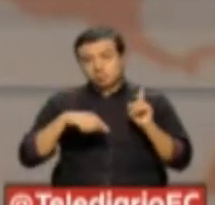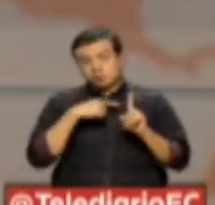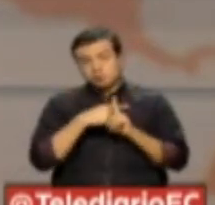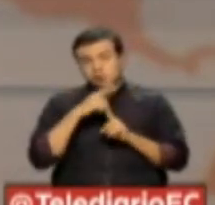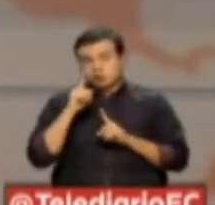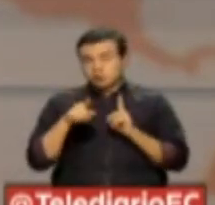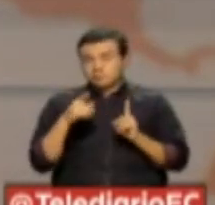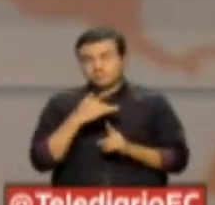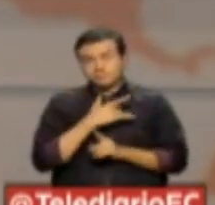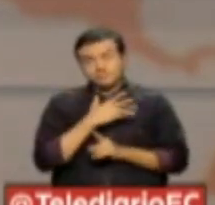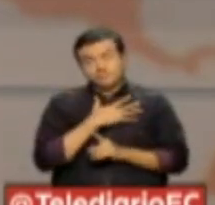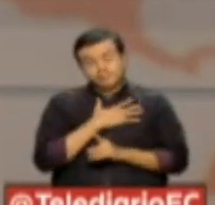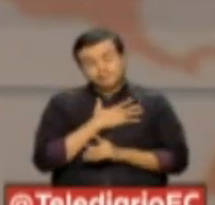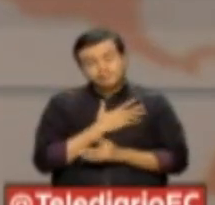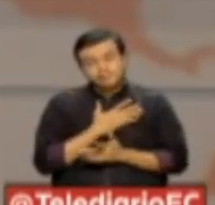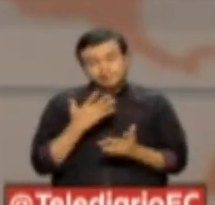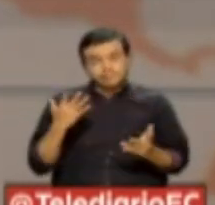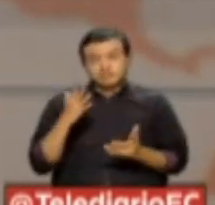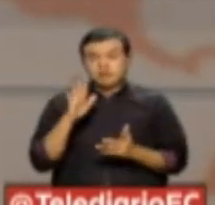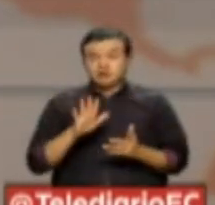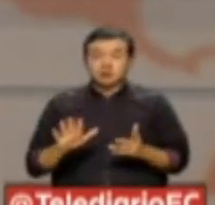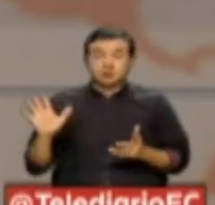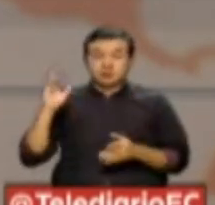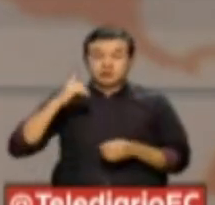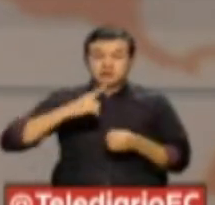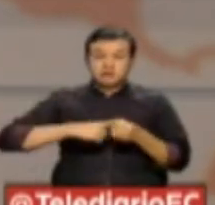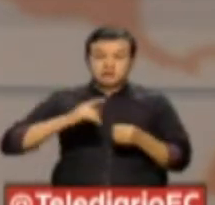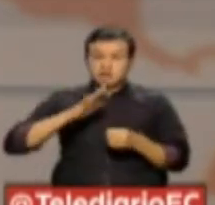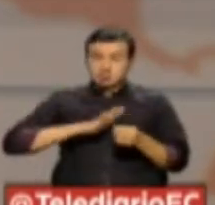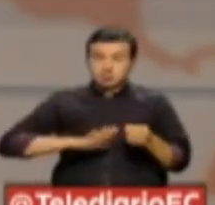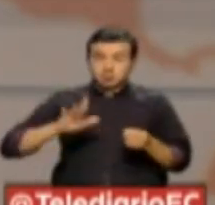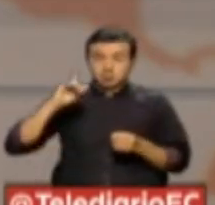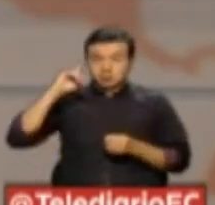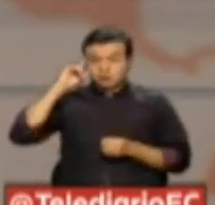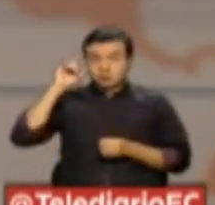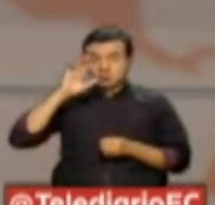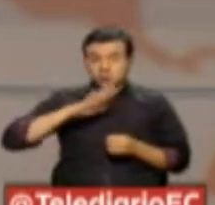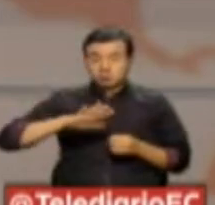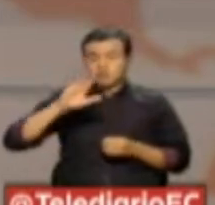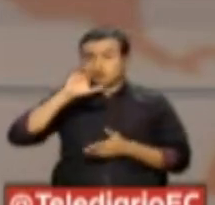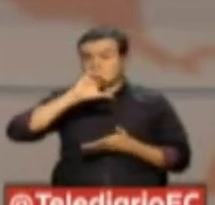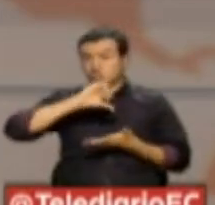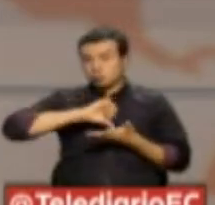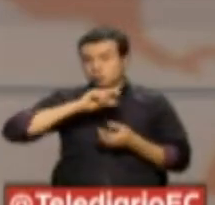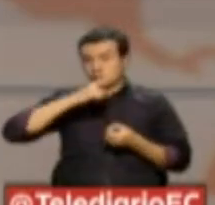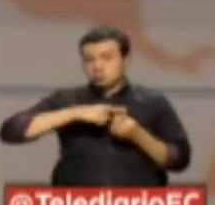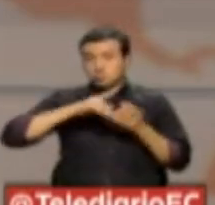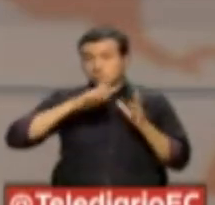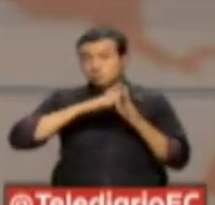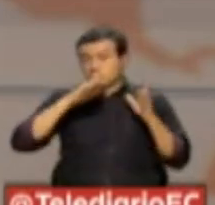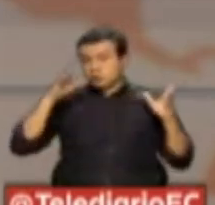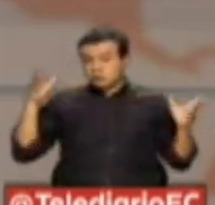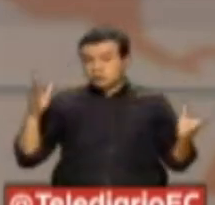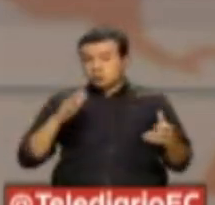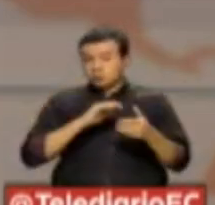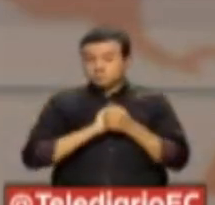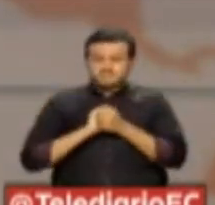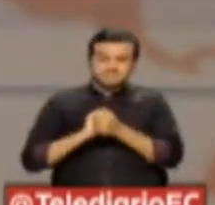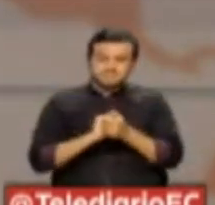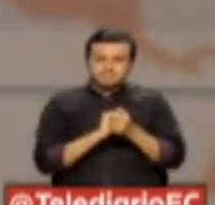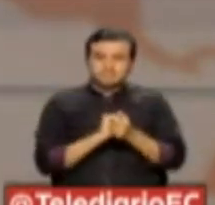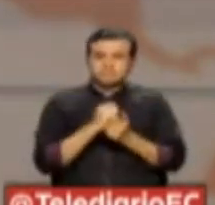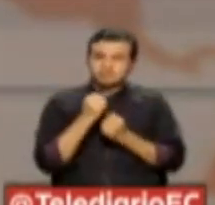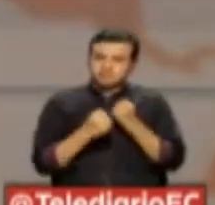y que lamentamos creo que la ciudad de quito el espacio de gobierno de la ciudad que es un espacio mucho más cercano que